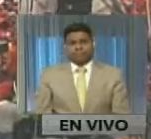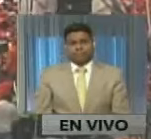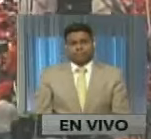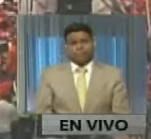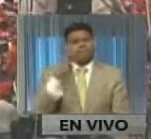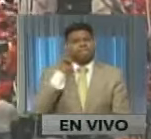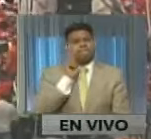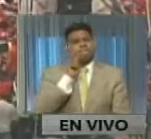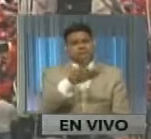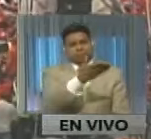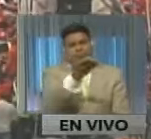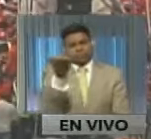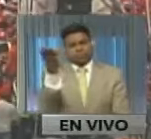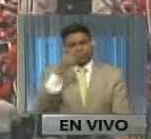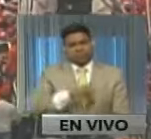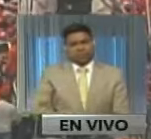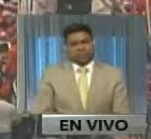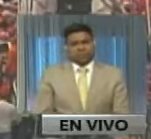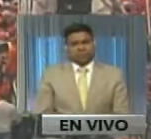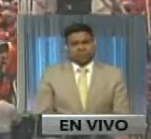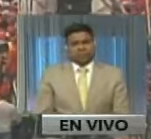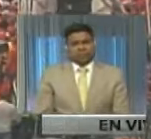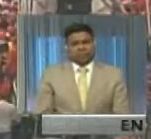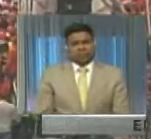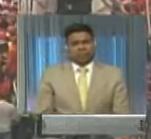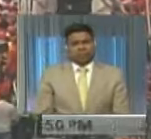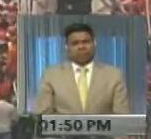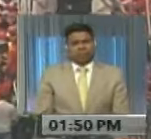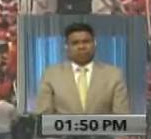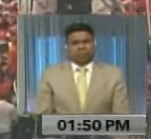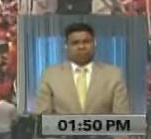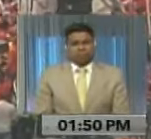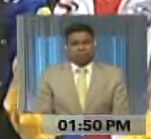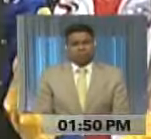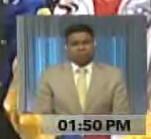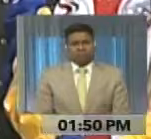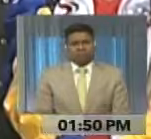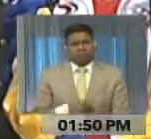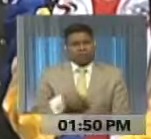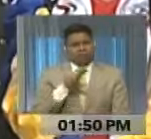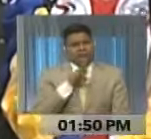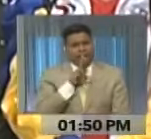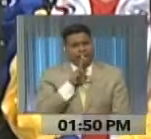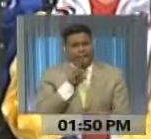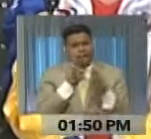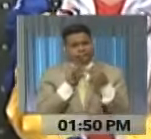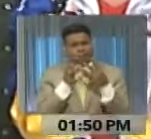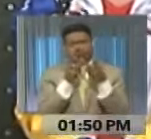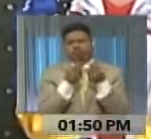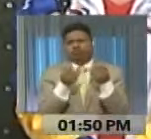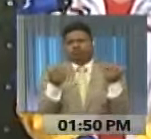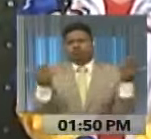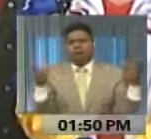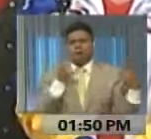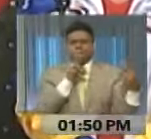Fíjense ustedes, compatriotas. Yo voy a hablar lo más bajito y suave posible.